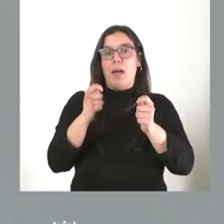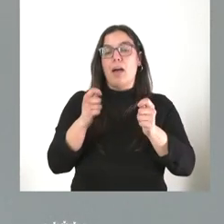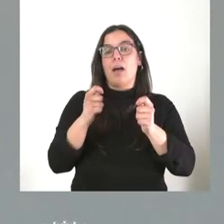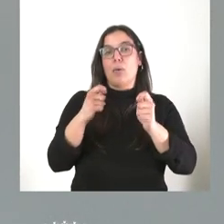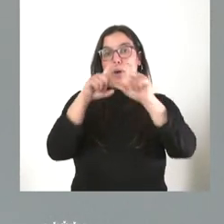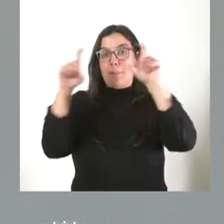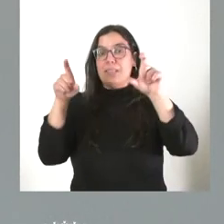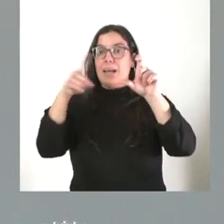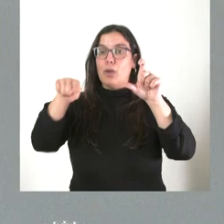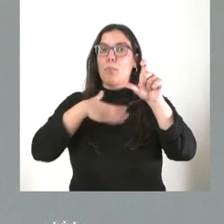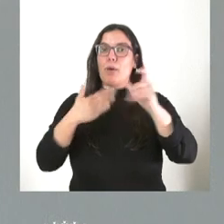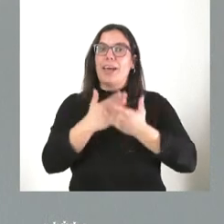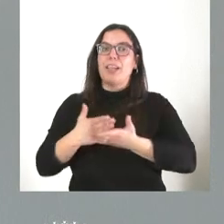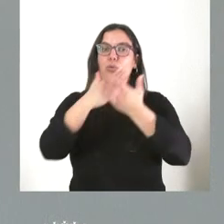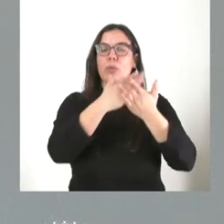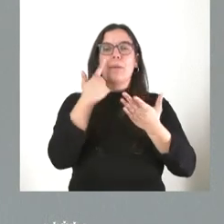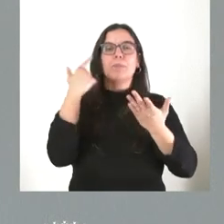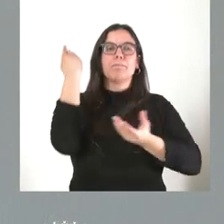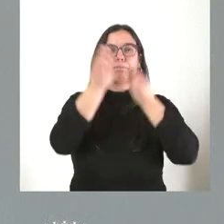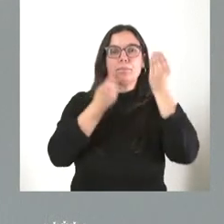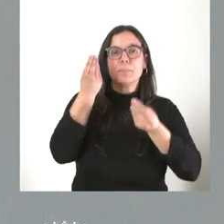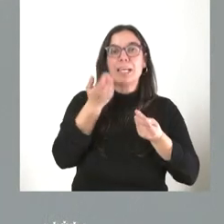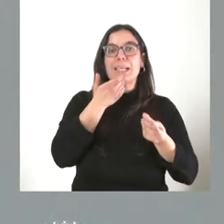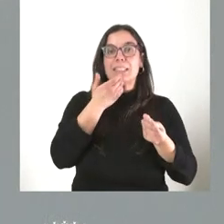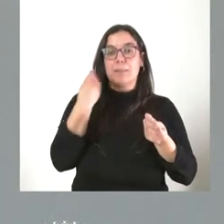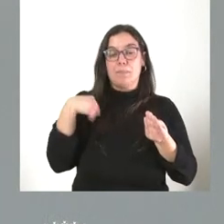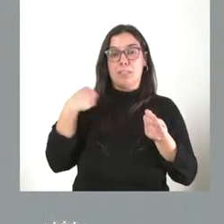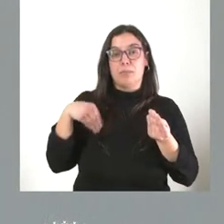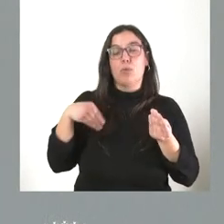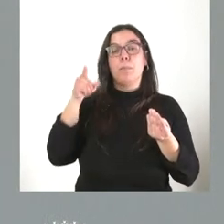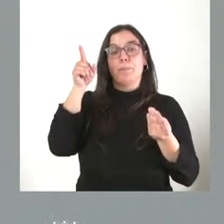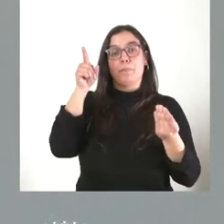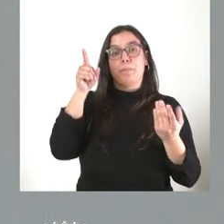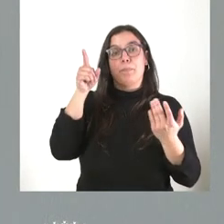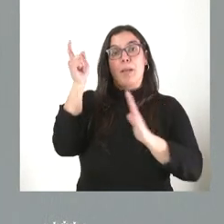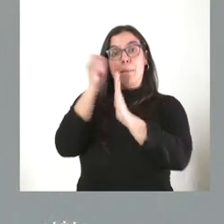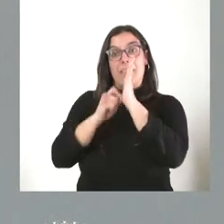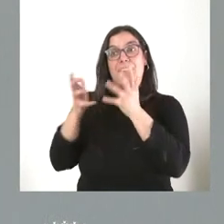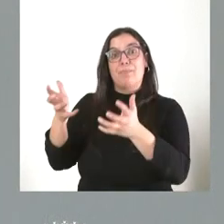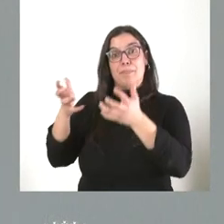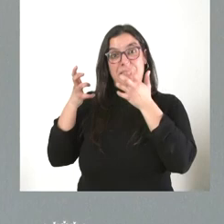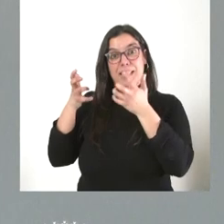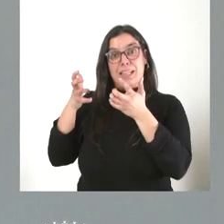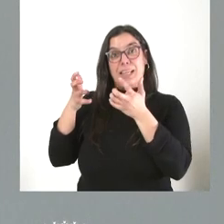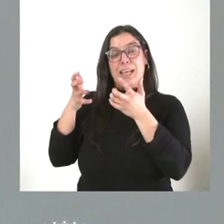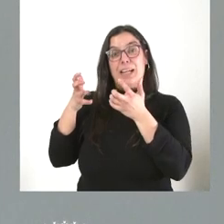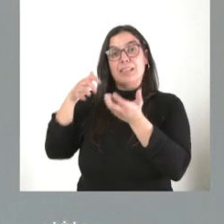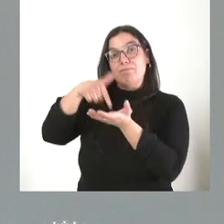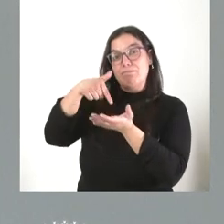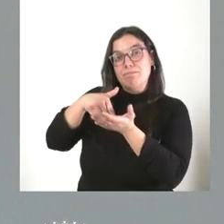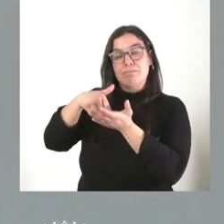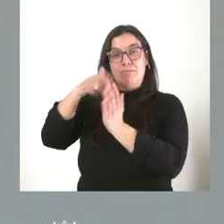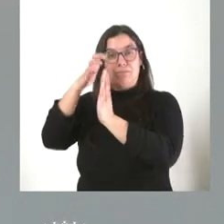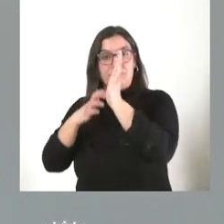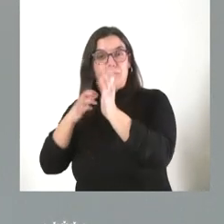en torno al examen de las posibilidades de extender esas ventajas de reducción de costes laborales